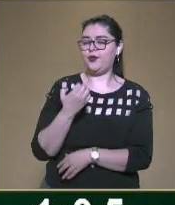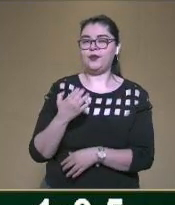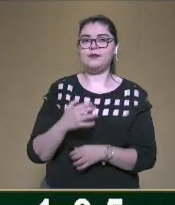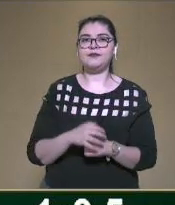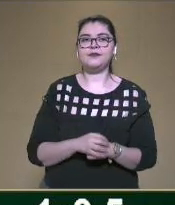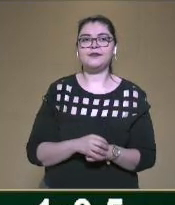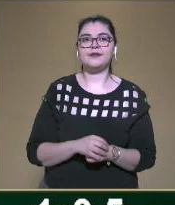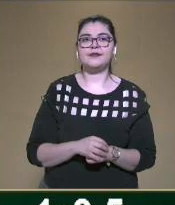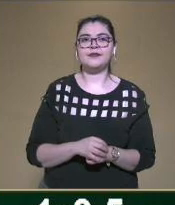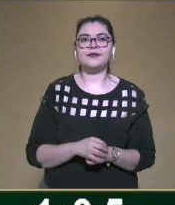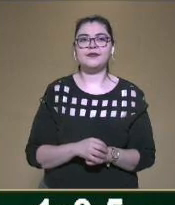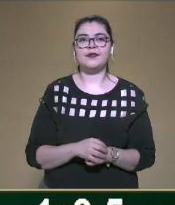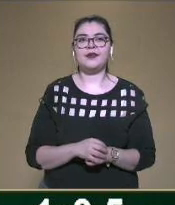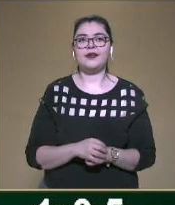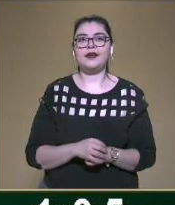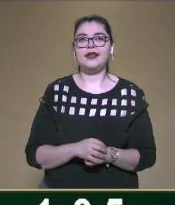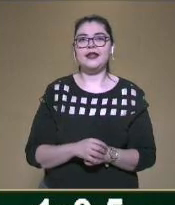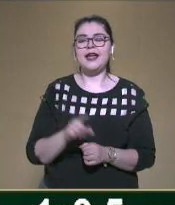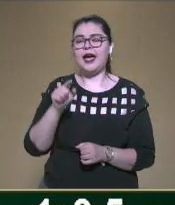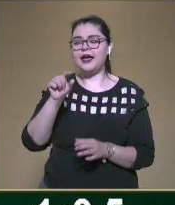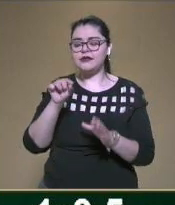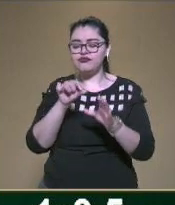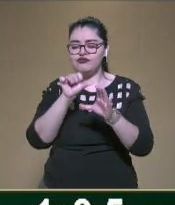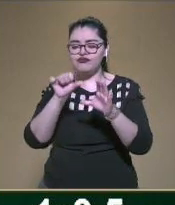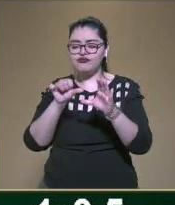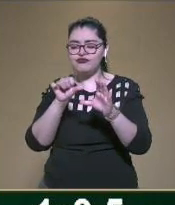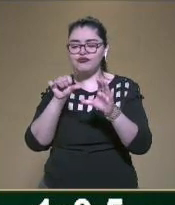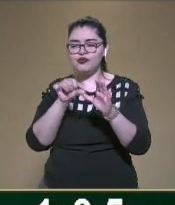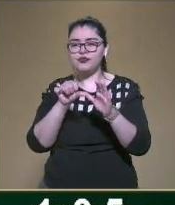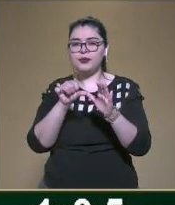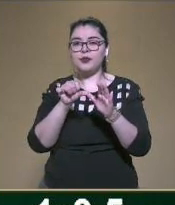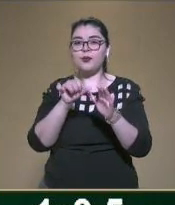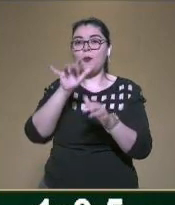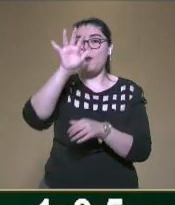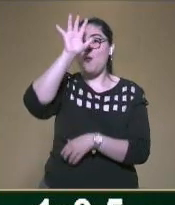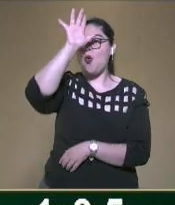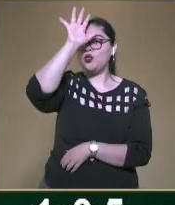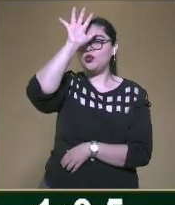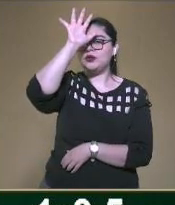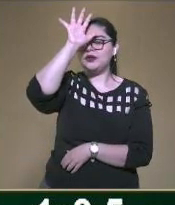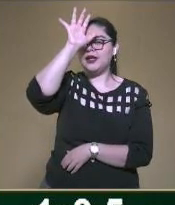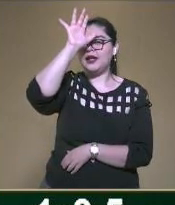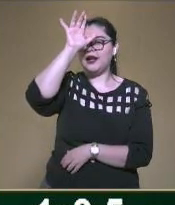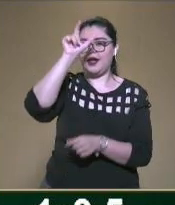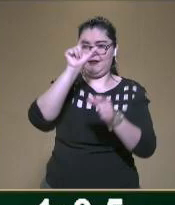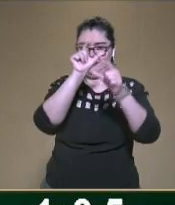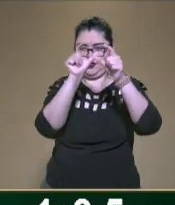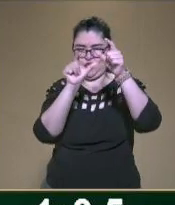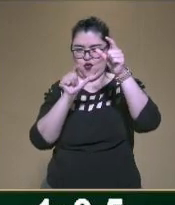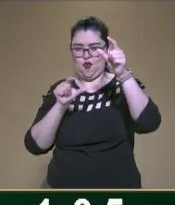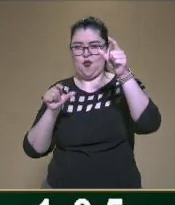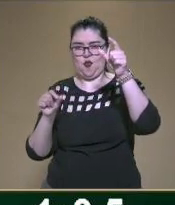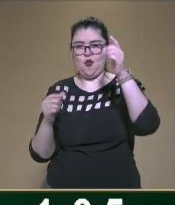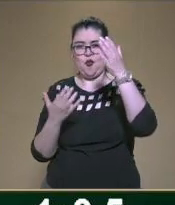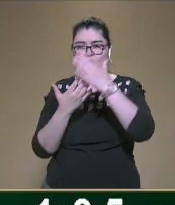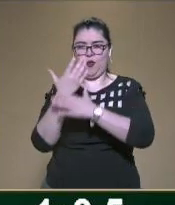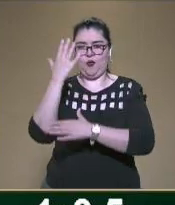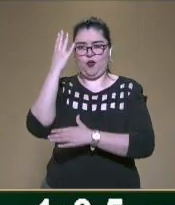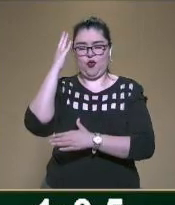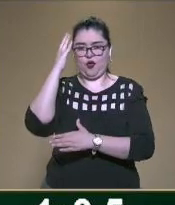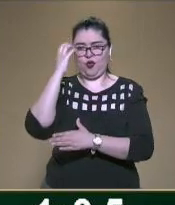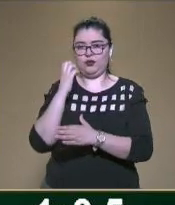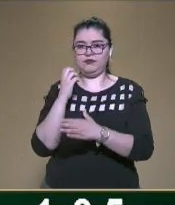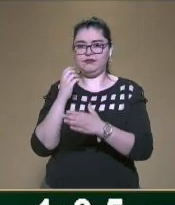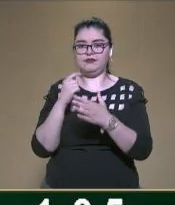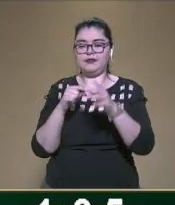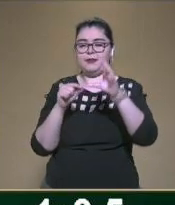en medio, ¿quién se encuentra, maestro? Nuestra capital, Monterrey. Que es un municipio, pero ahorita vamos a hablar de él.